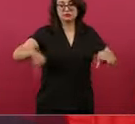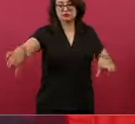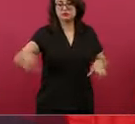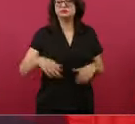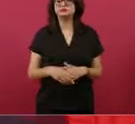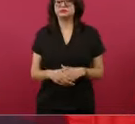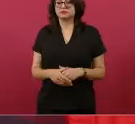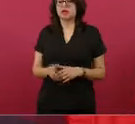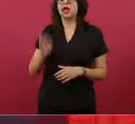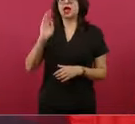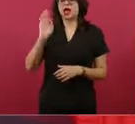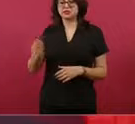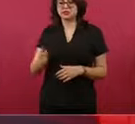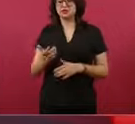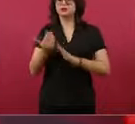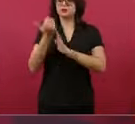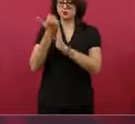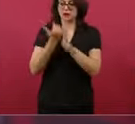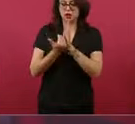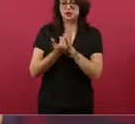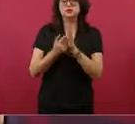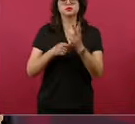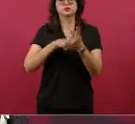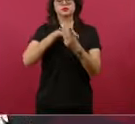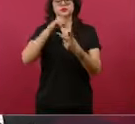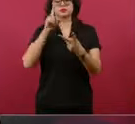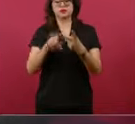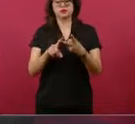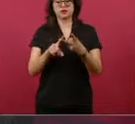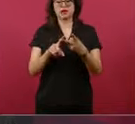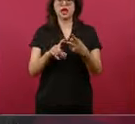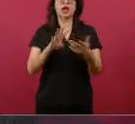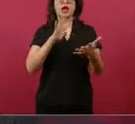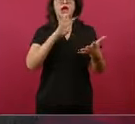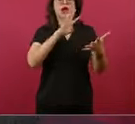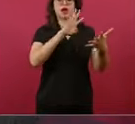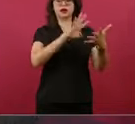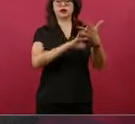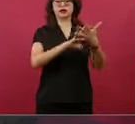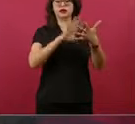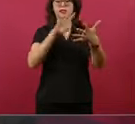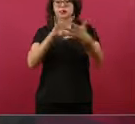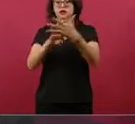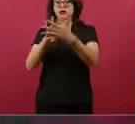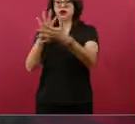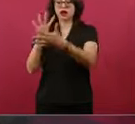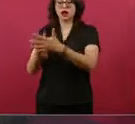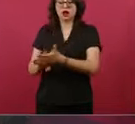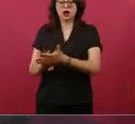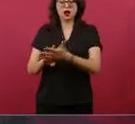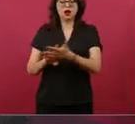En el caso de los reclusorios, nos ahorramos nada más 2 años,